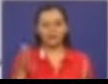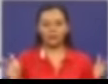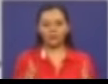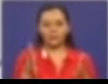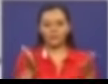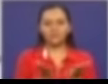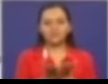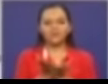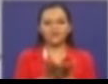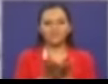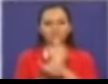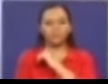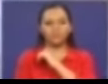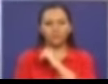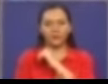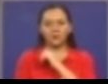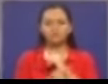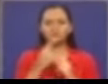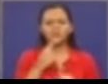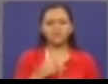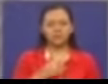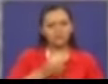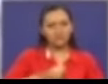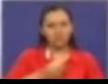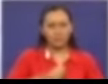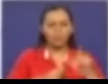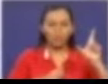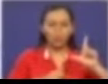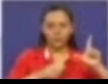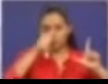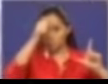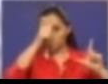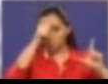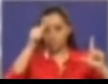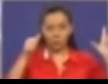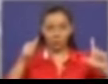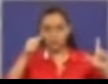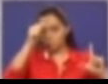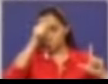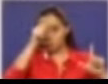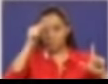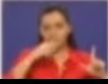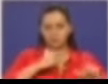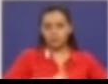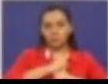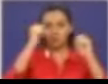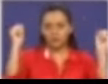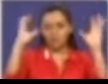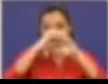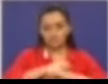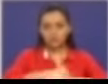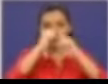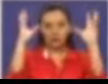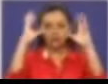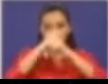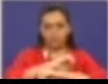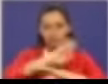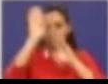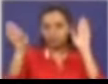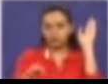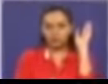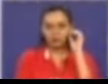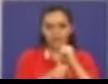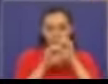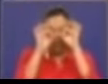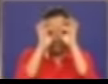su patria, tan ilusionados. Me decían que trabajaban de lunes a domingo, no ellos, su jefe, noche, día, porque hay gente apasionada en lo que hace. Los